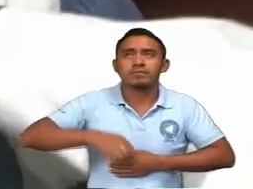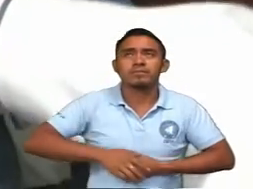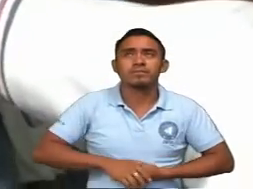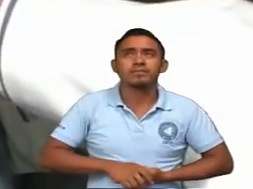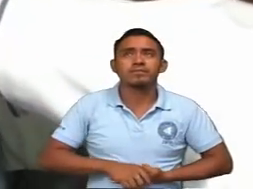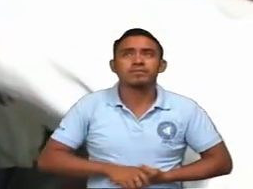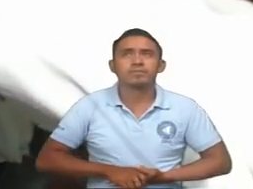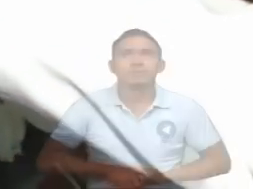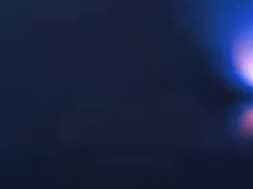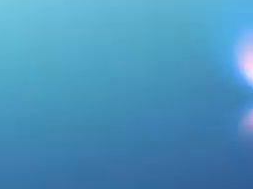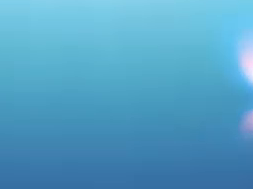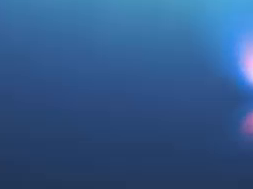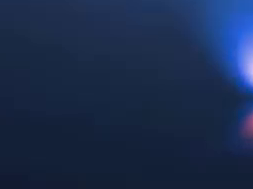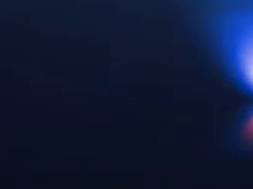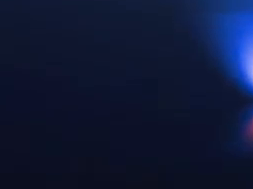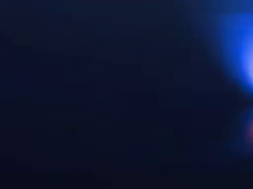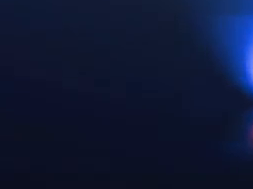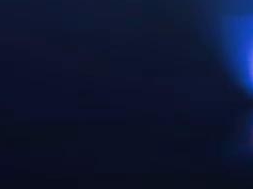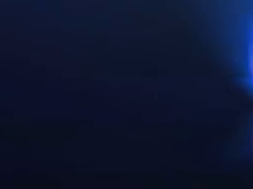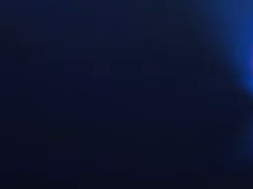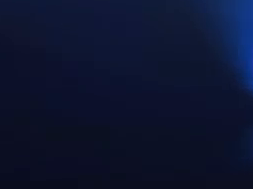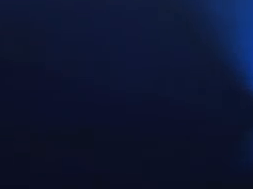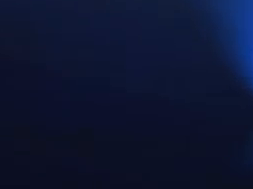Vanessa Paz.